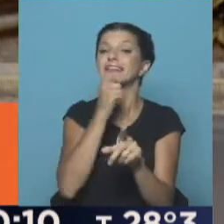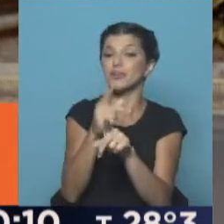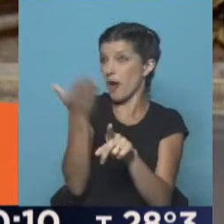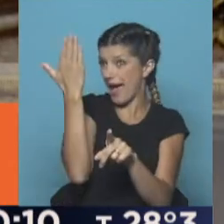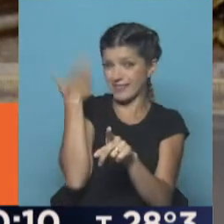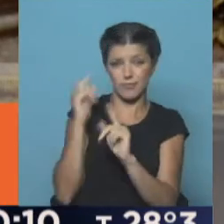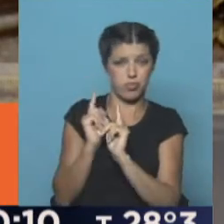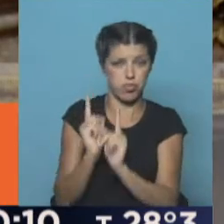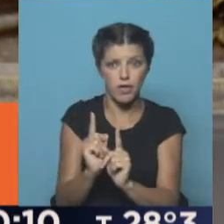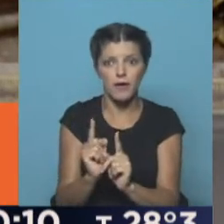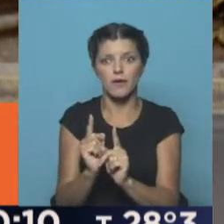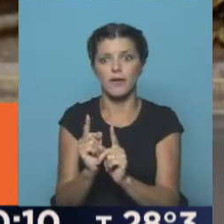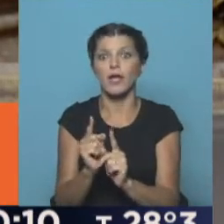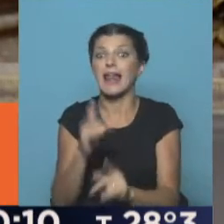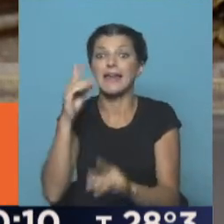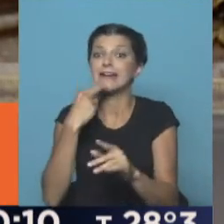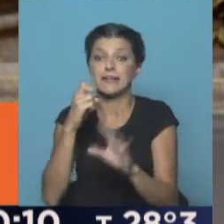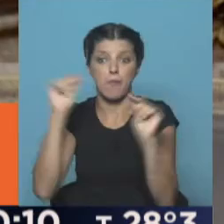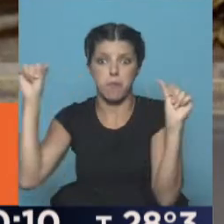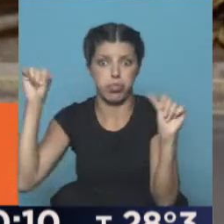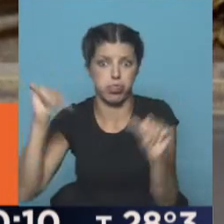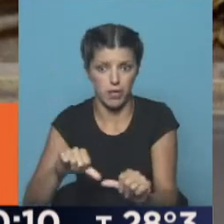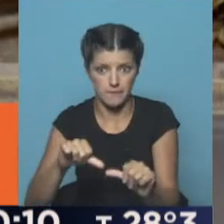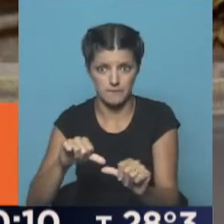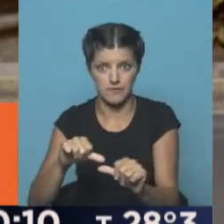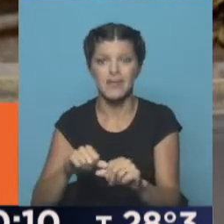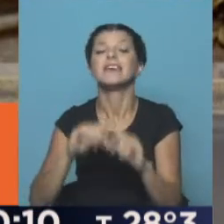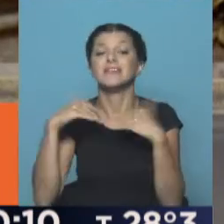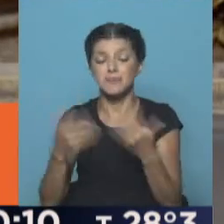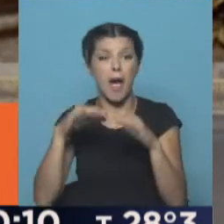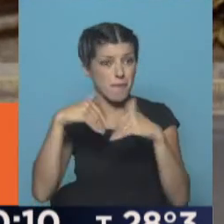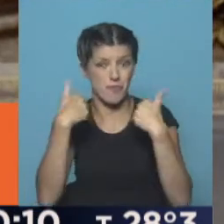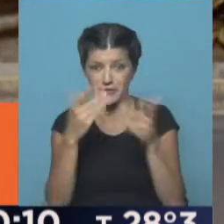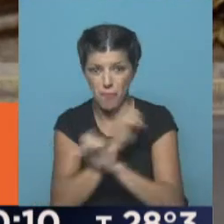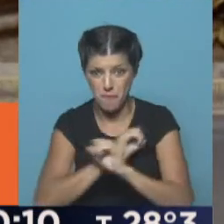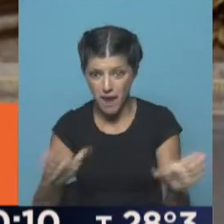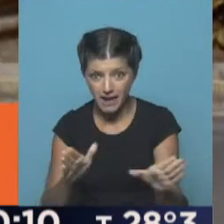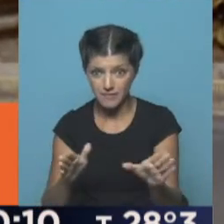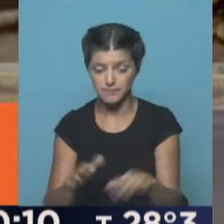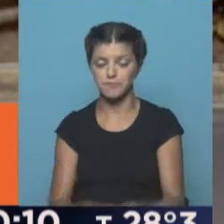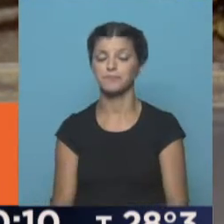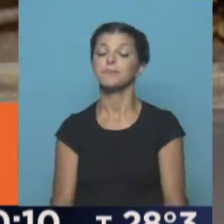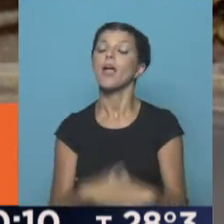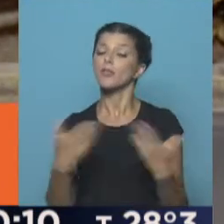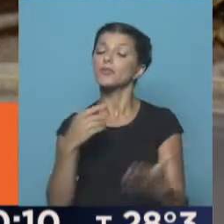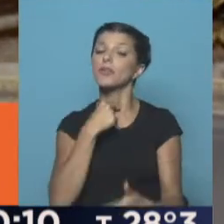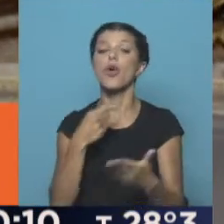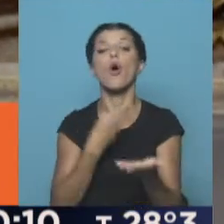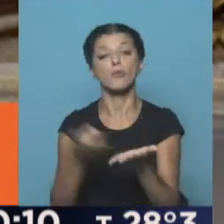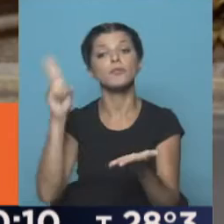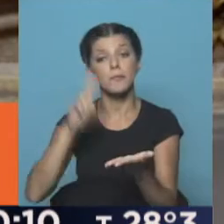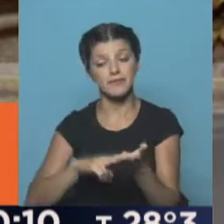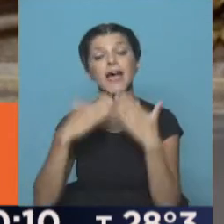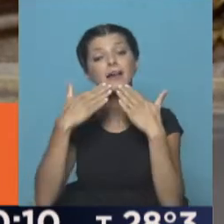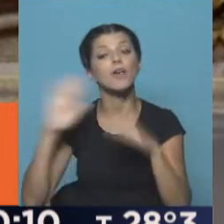nos quedamos sin energía y encima la malgastamos entonces yo quiero una vez más agradecerle a